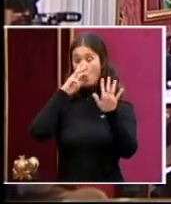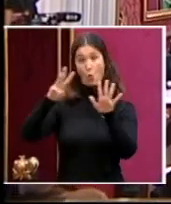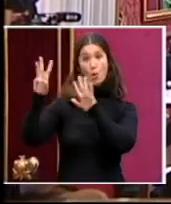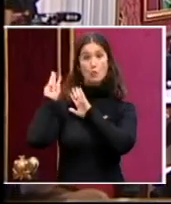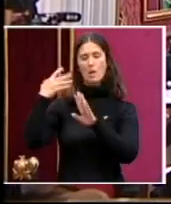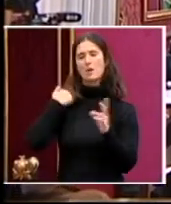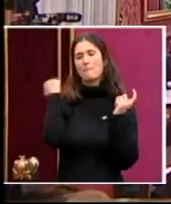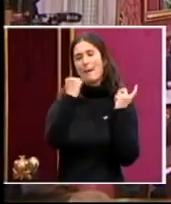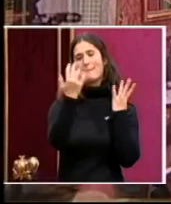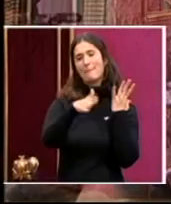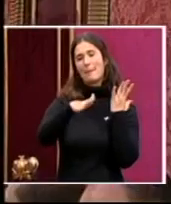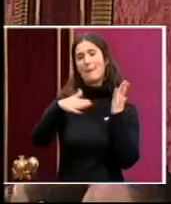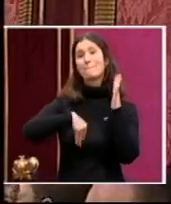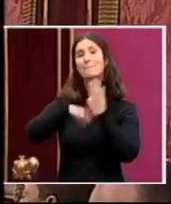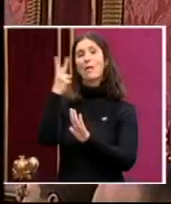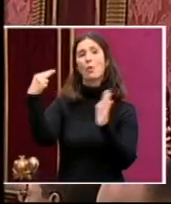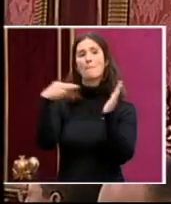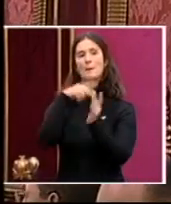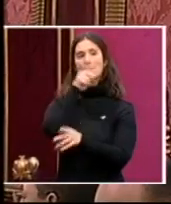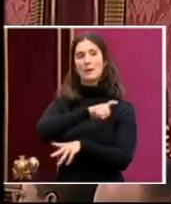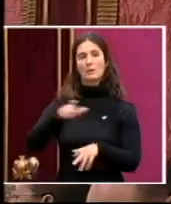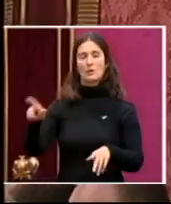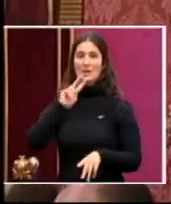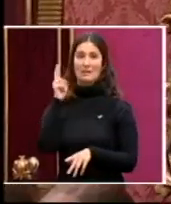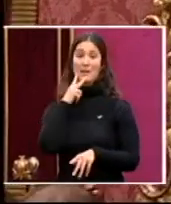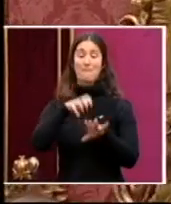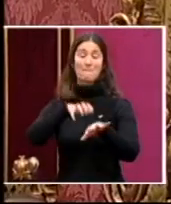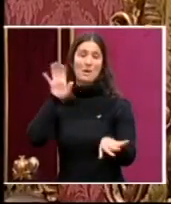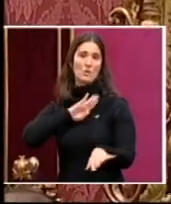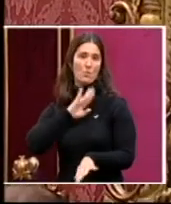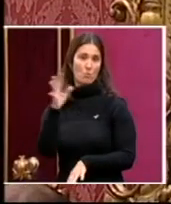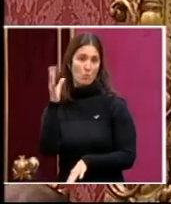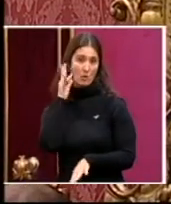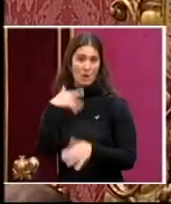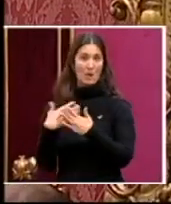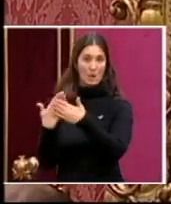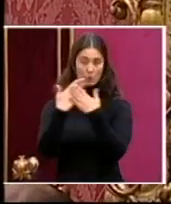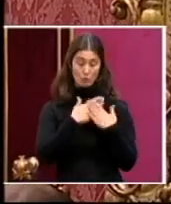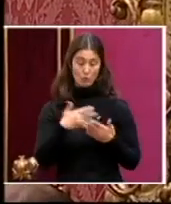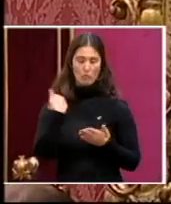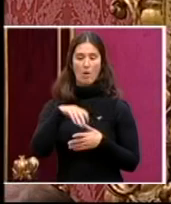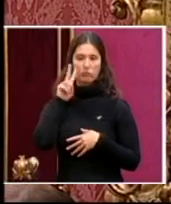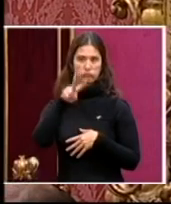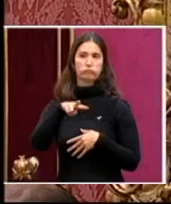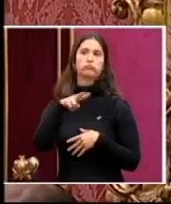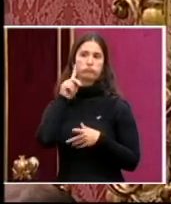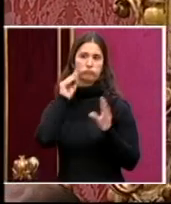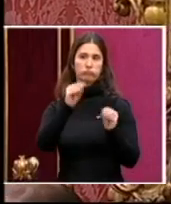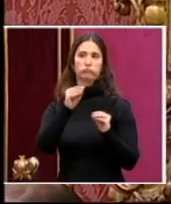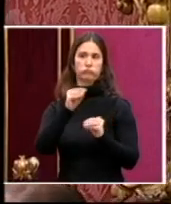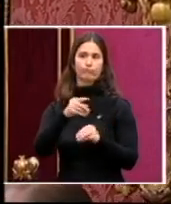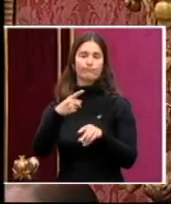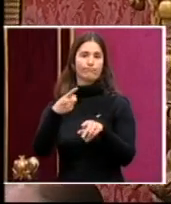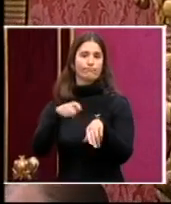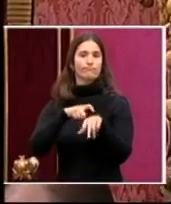han asesinado a más de 2.000 personas trans, en su inmensa mayoría mujeres. El estudio muestra un aumento significativo y